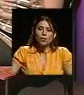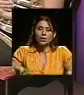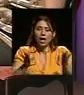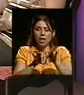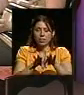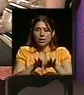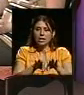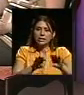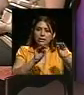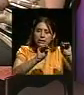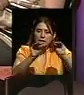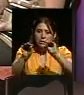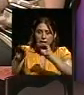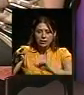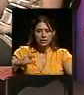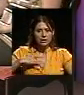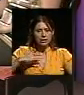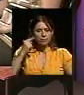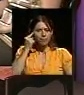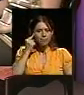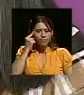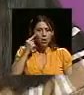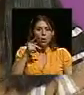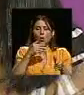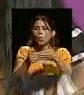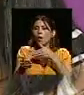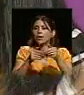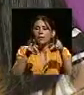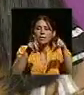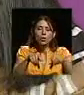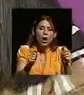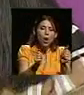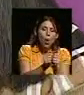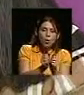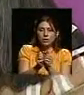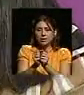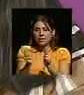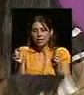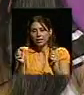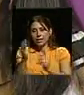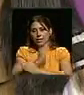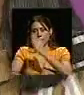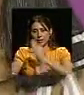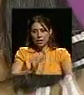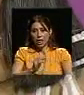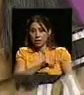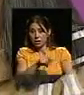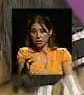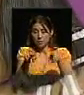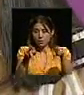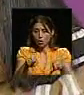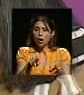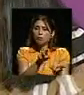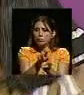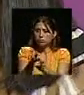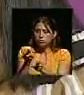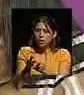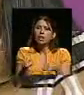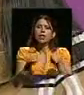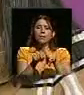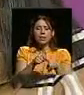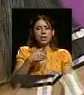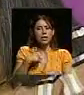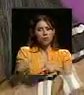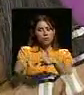de saber que cualquier persona, tenga o no discapacidad, que es sexualmente activa, tiene la responsabilidad de velar también por su